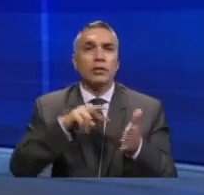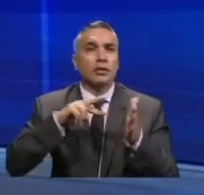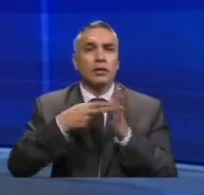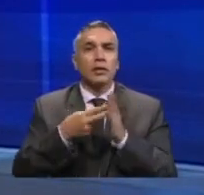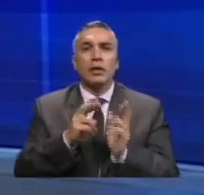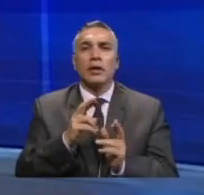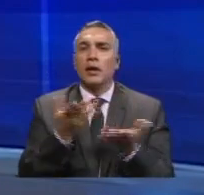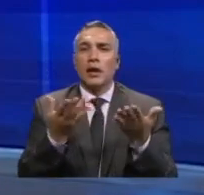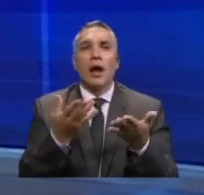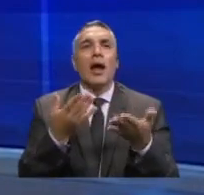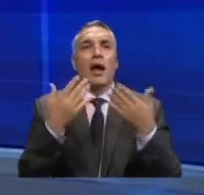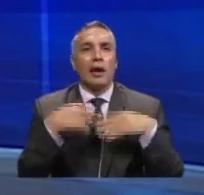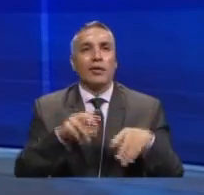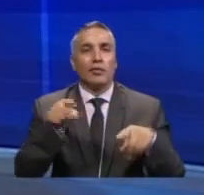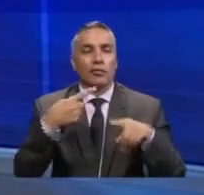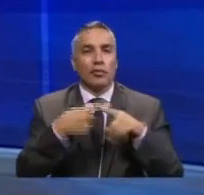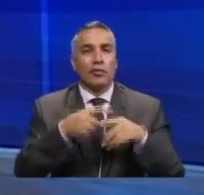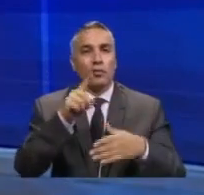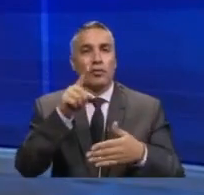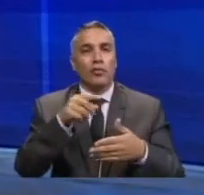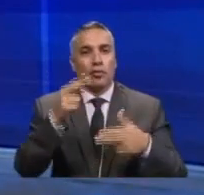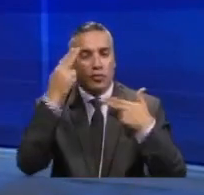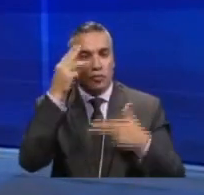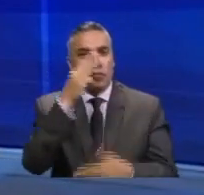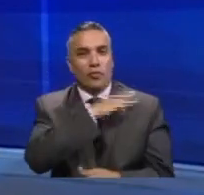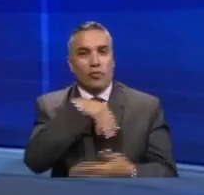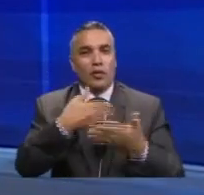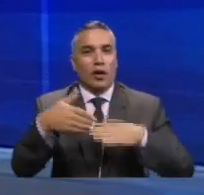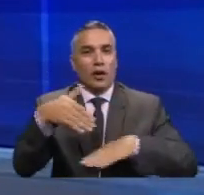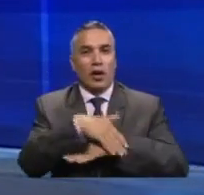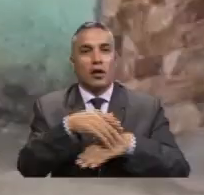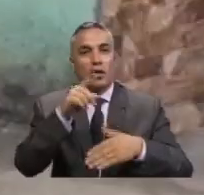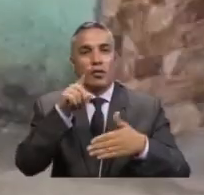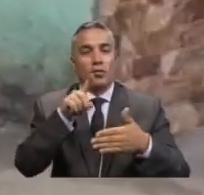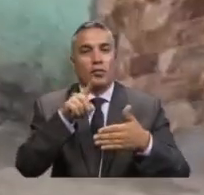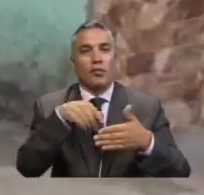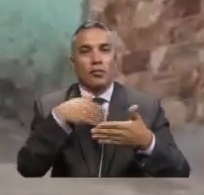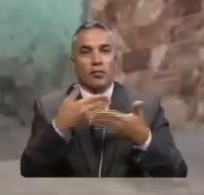los resultados del estado de excepción implementado por el gobierno.